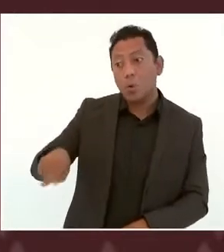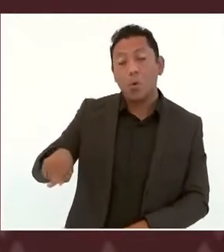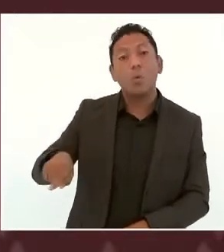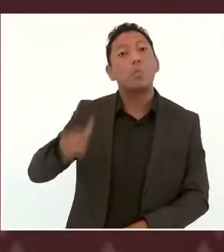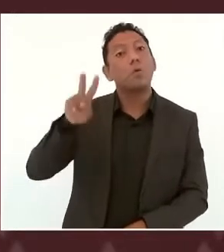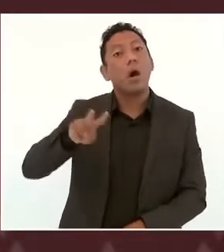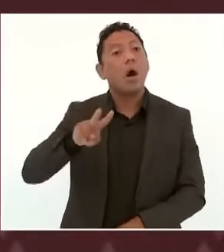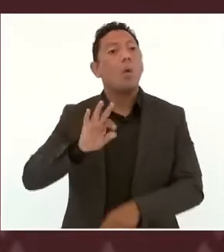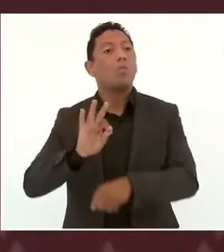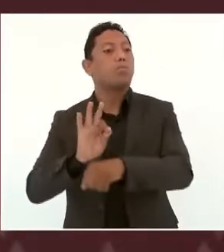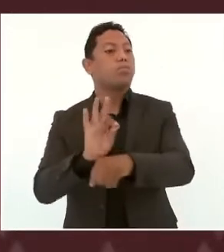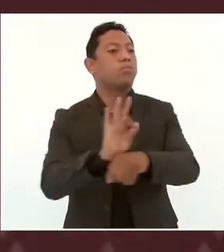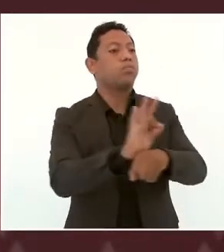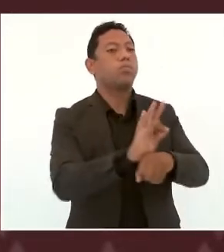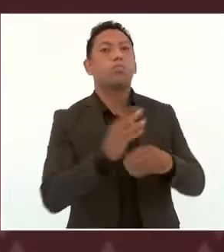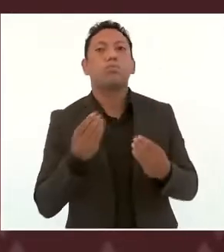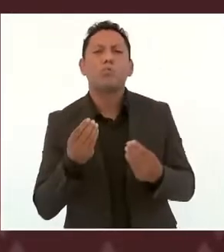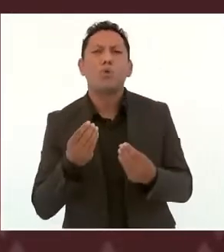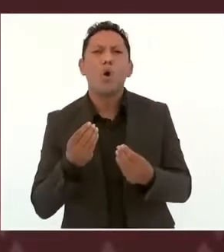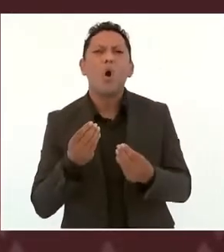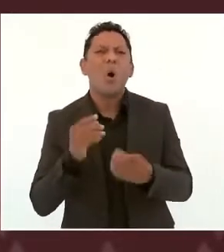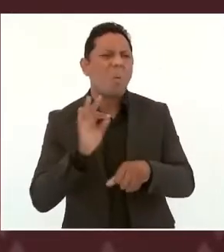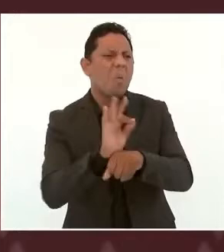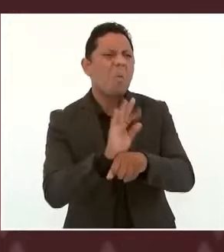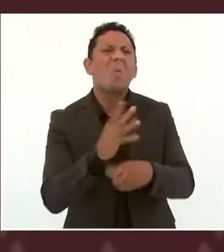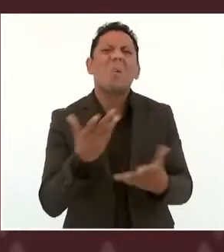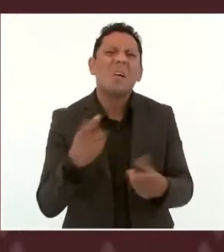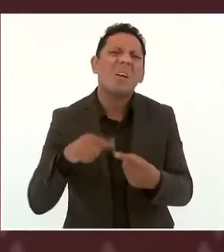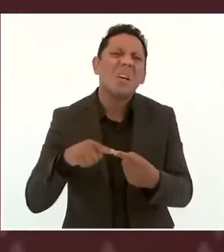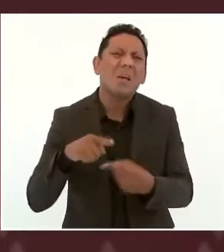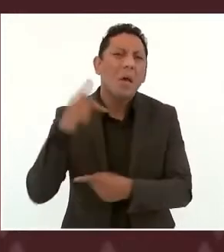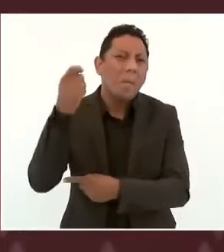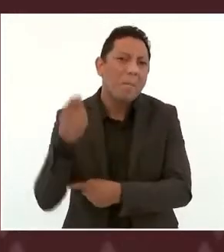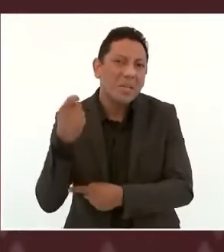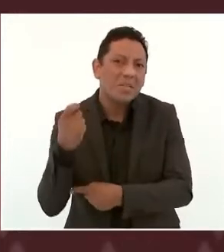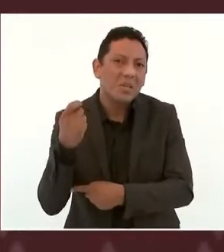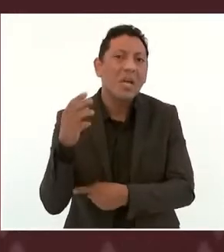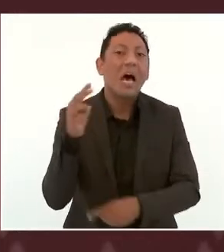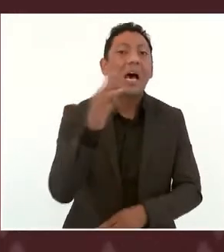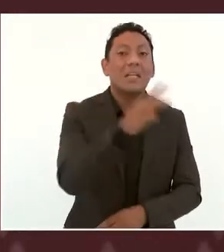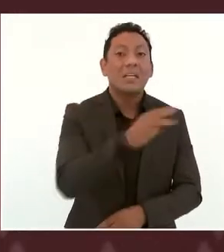beneficiando con pensiones a